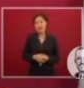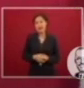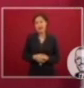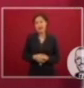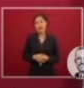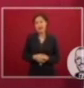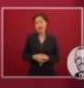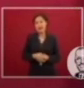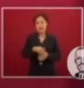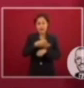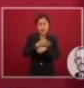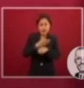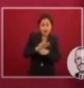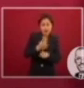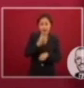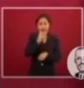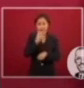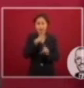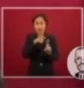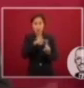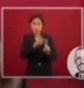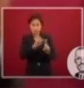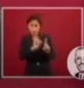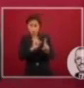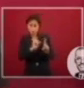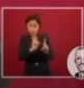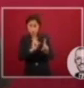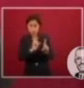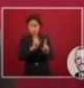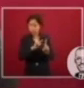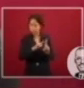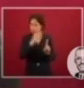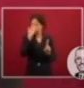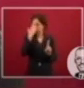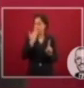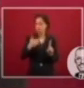con talento qué es